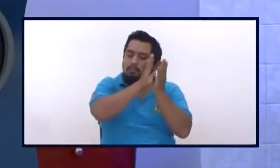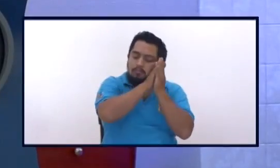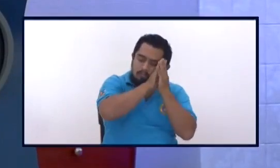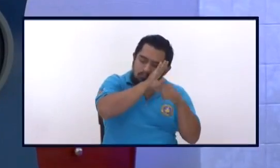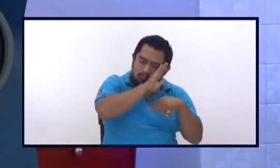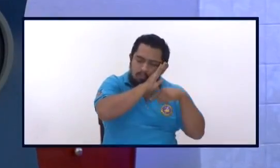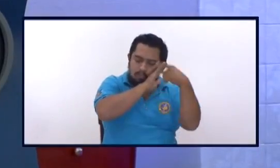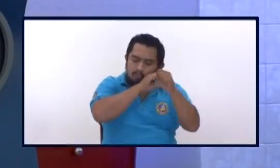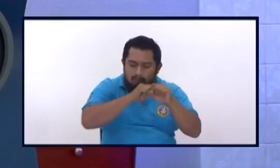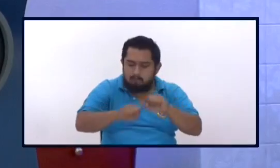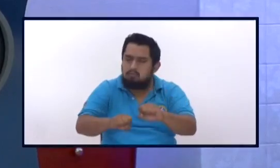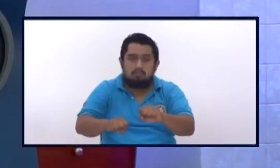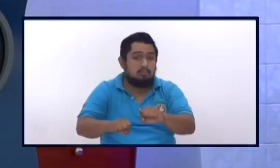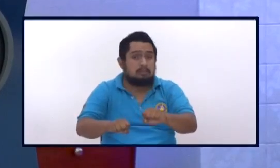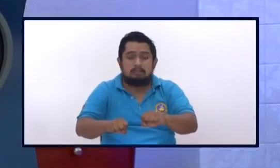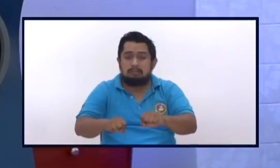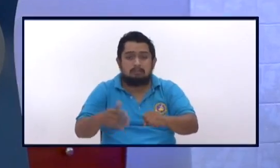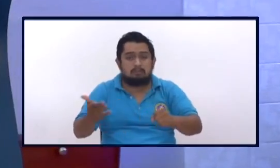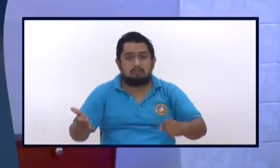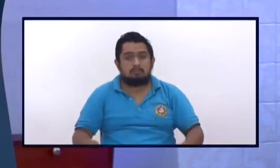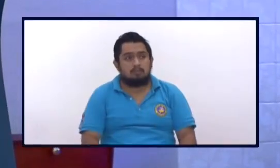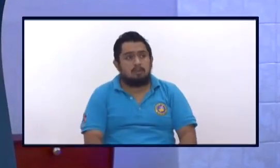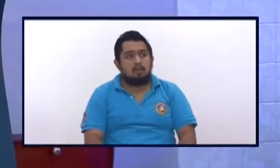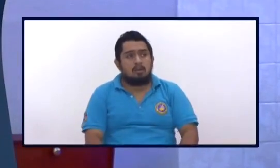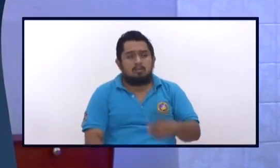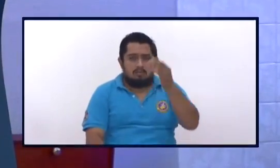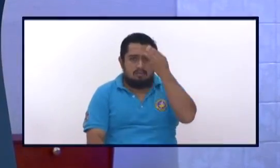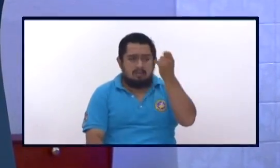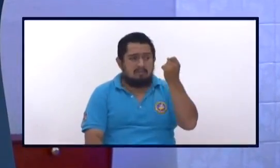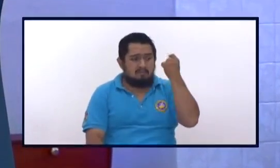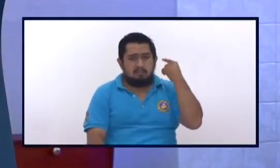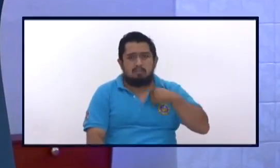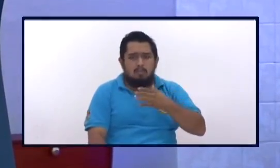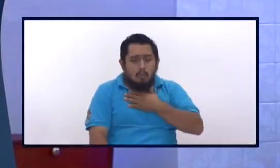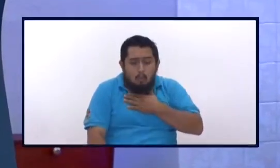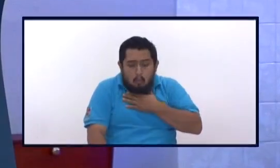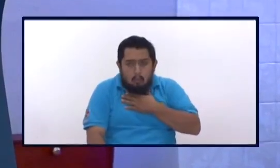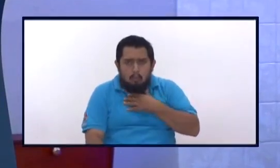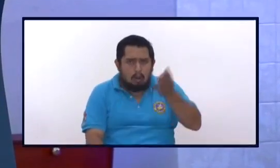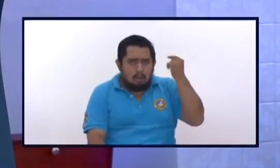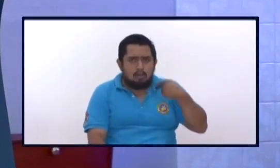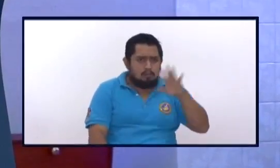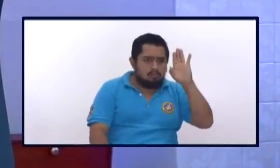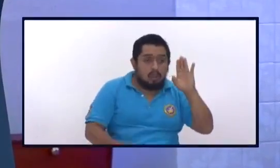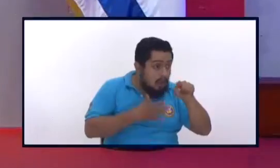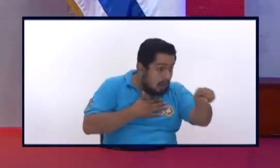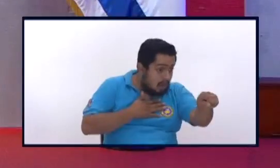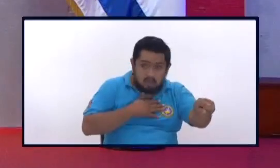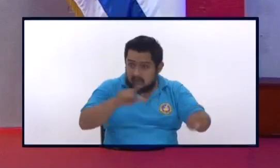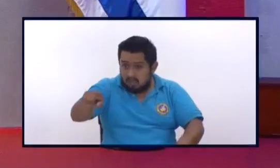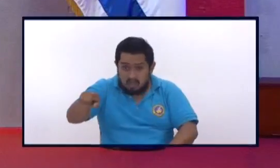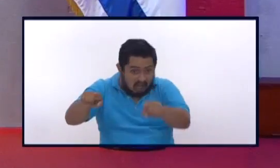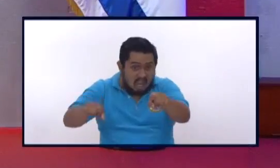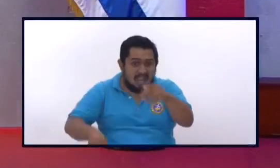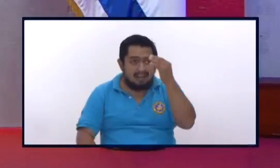y no volver a despertar antón tenido uso con los últimos días si no me dicen señaló vladimir levanta la mano por